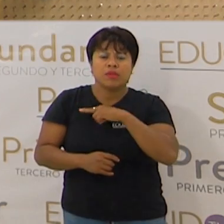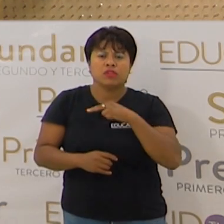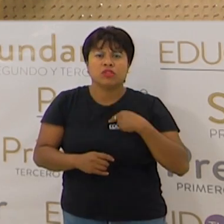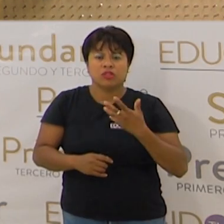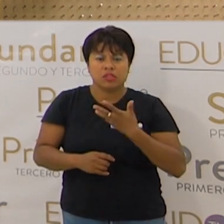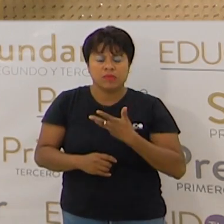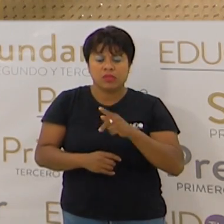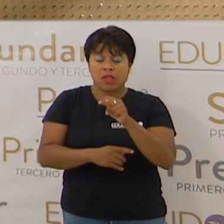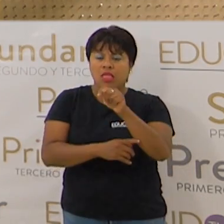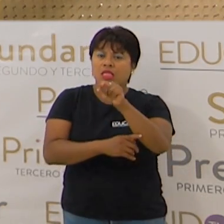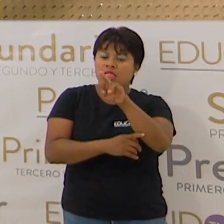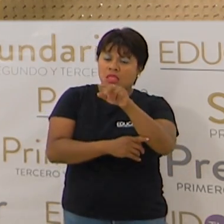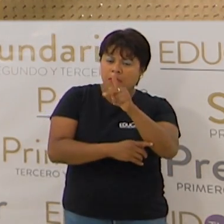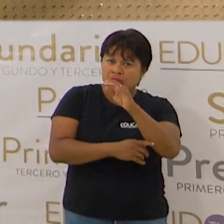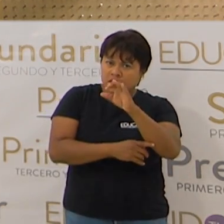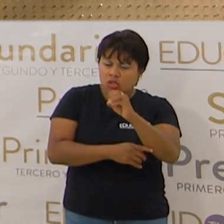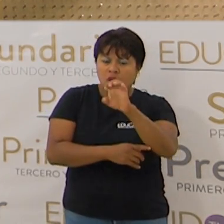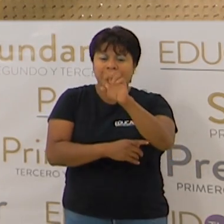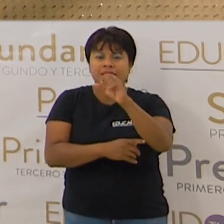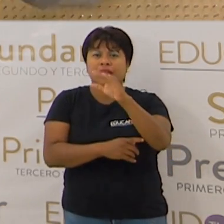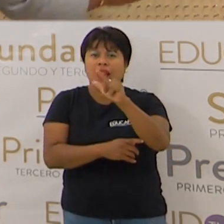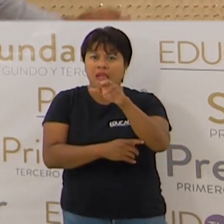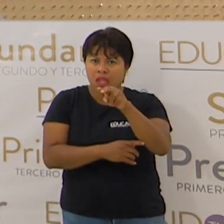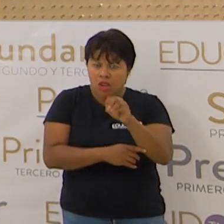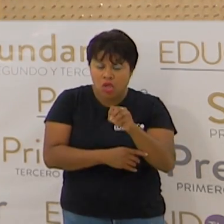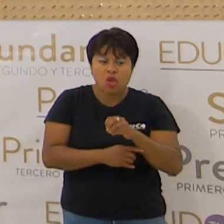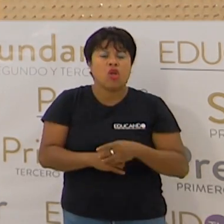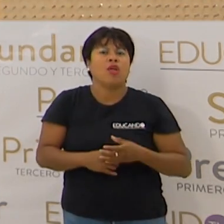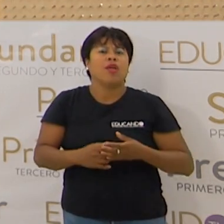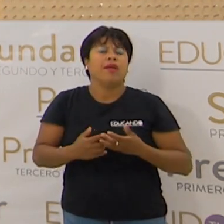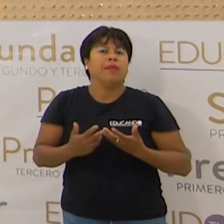había trapecios escalenos, trapecios